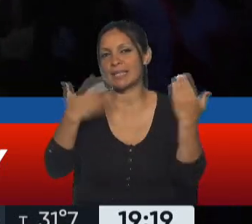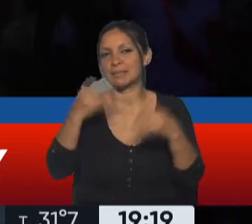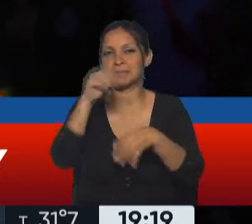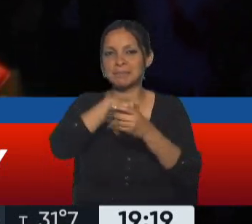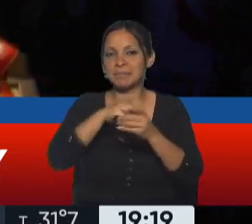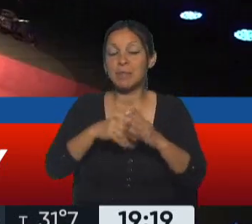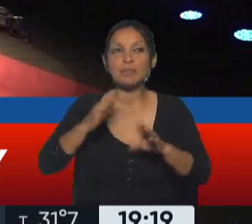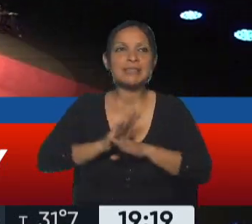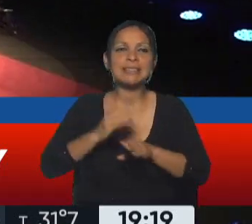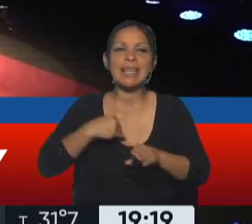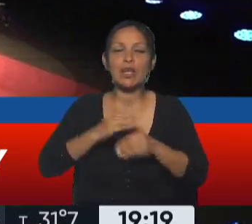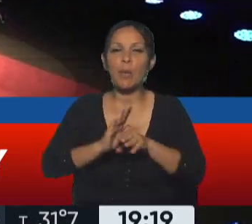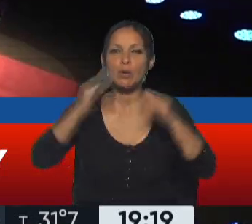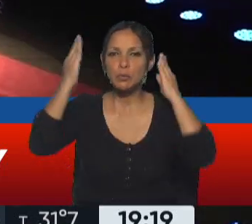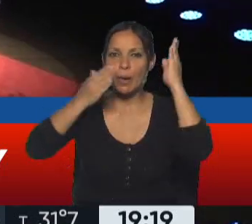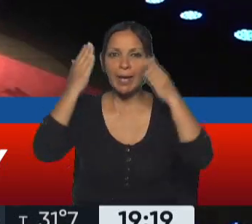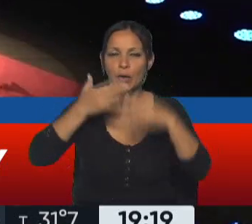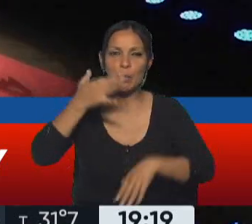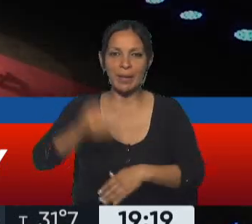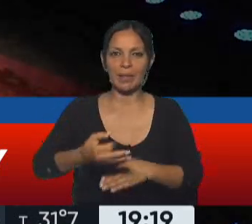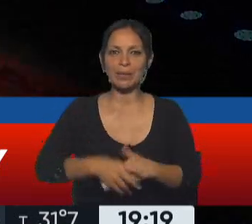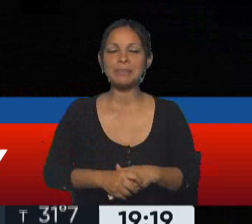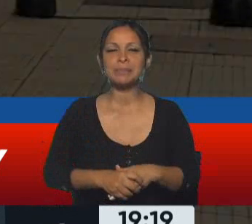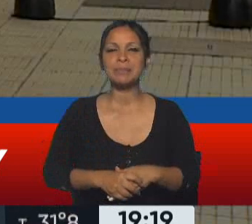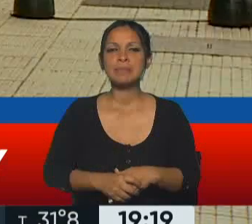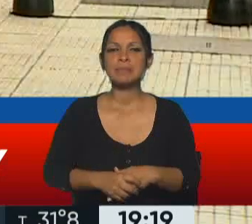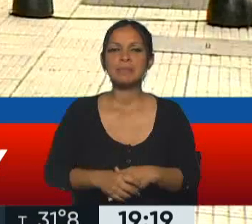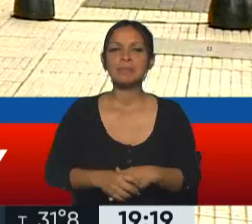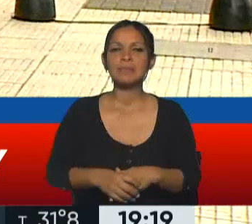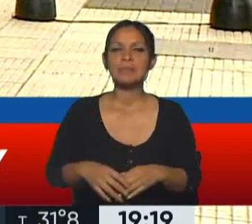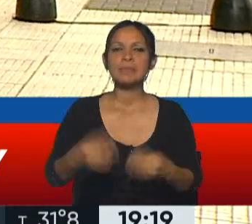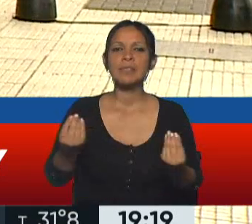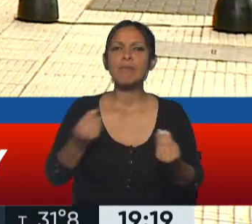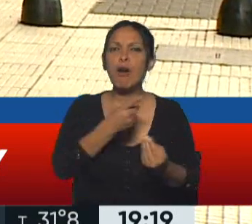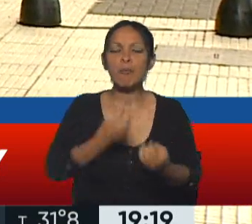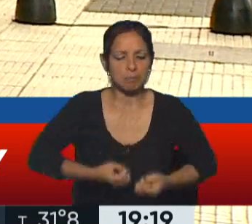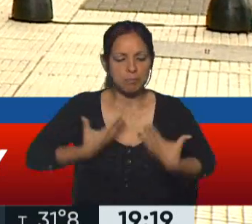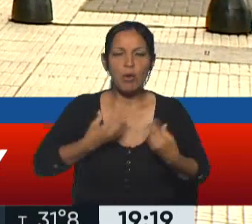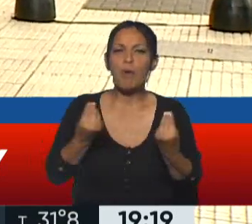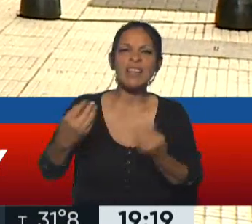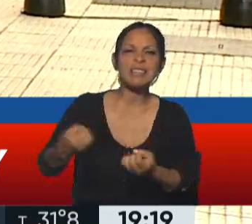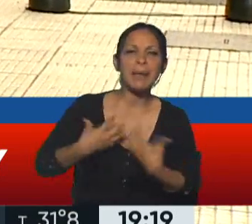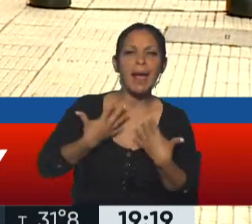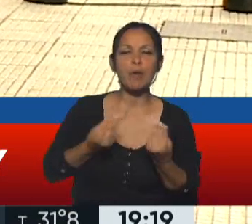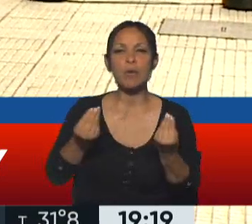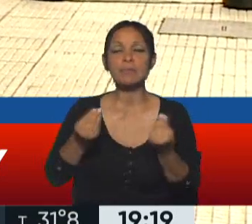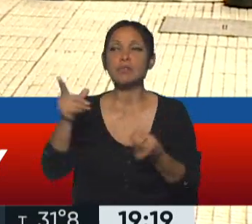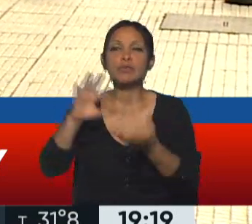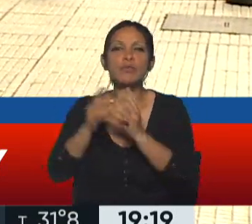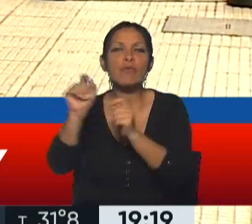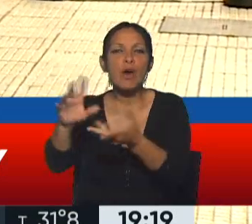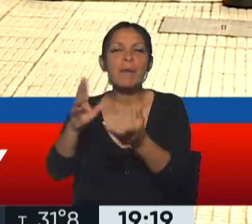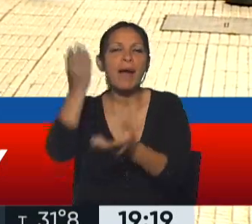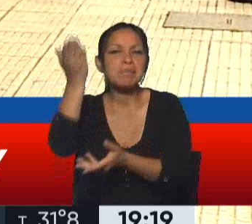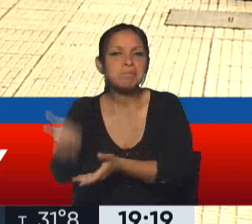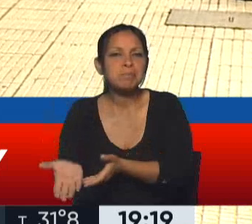que es un sueño cumplido. ¿Por dónde inspira a un músico este genio? Y me parece que por toda su intuición, por su sensibilidad, por su forma